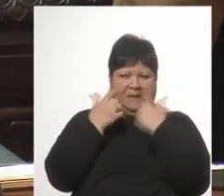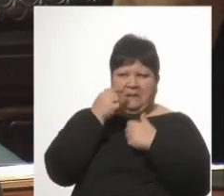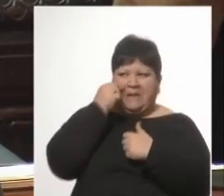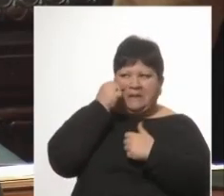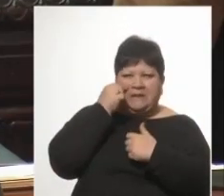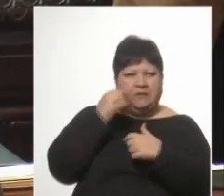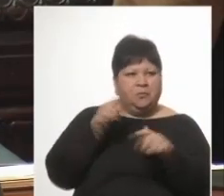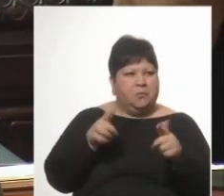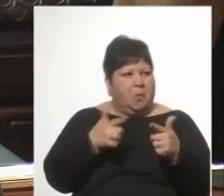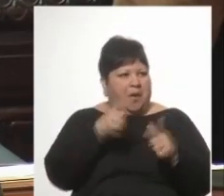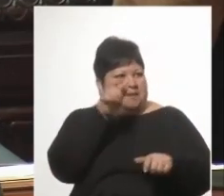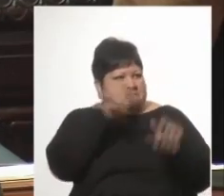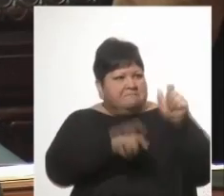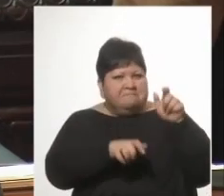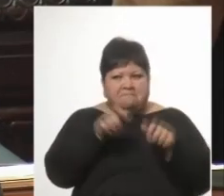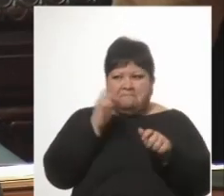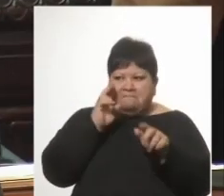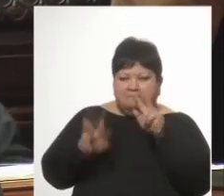testigos ni actas.